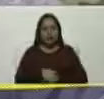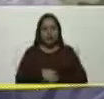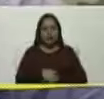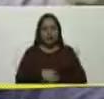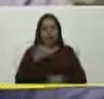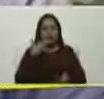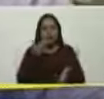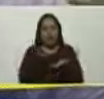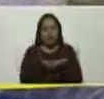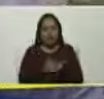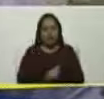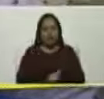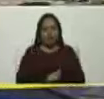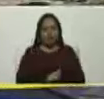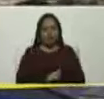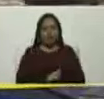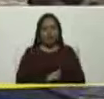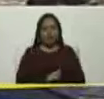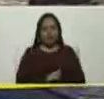Muchas gracias pues.